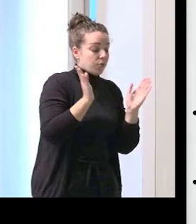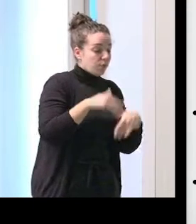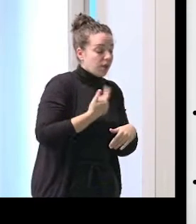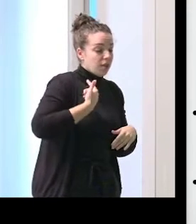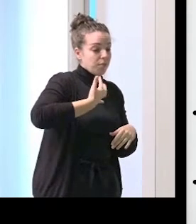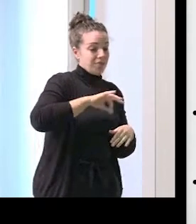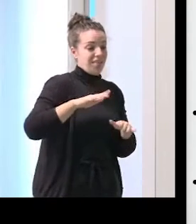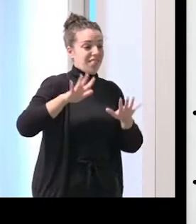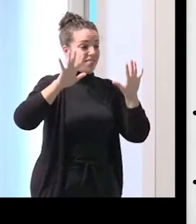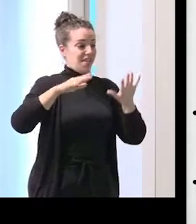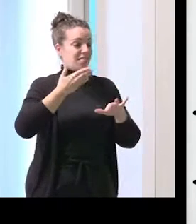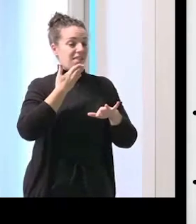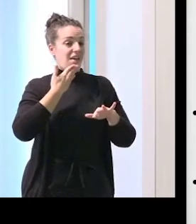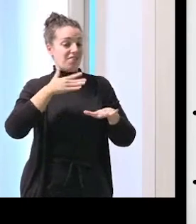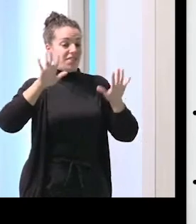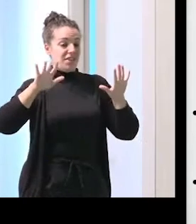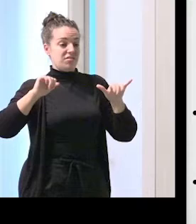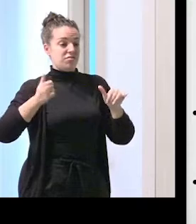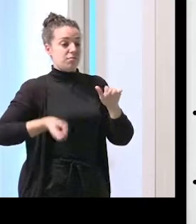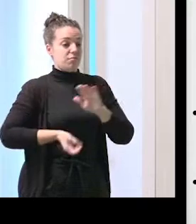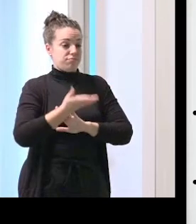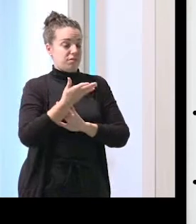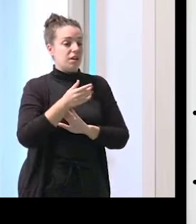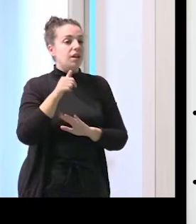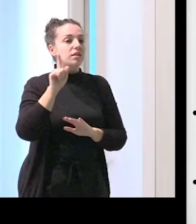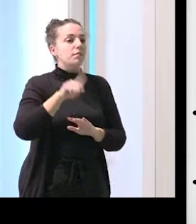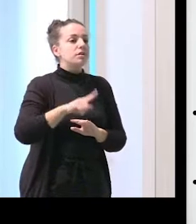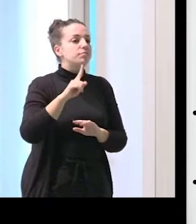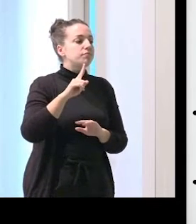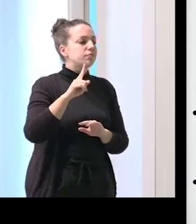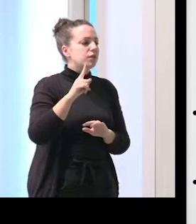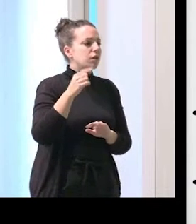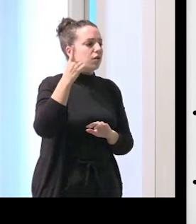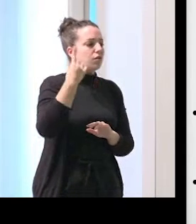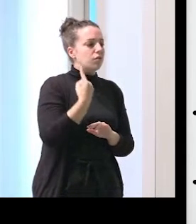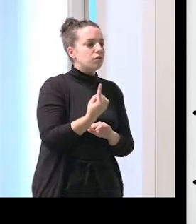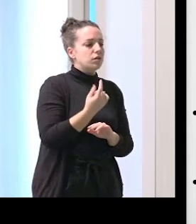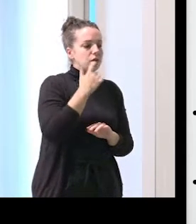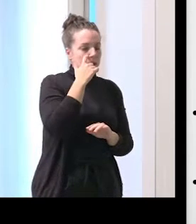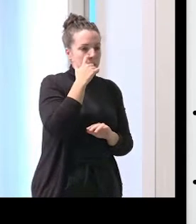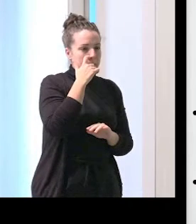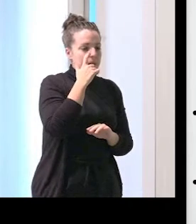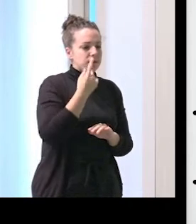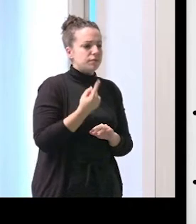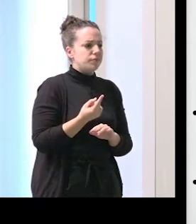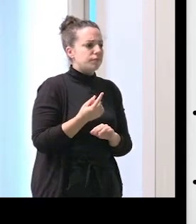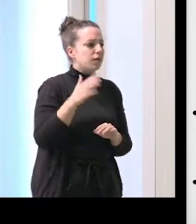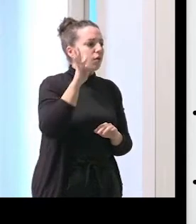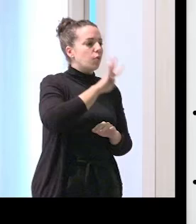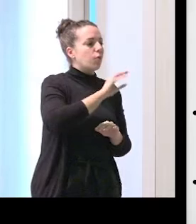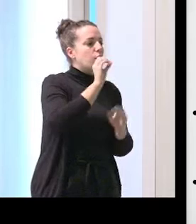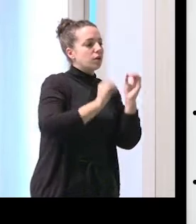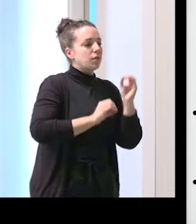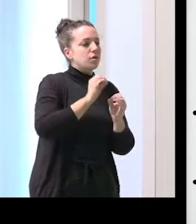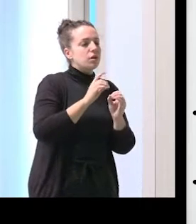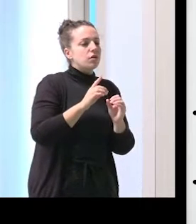10 años de vida, y las hipoacusias unilaterales con restos auditivos y la asimétrica es frecuente encontrar que tiendan a